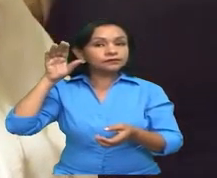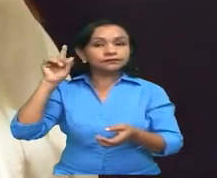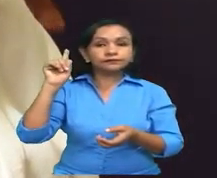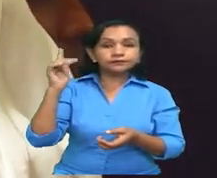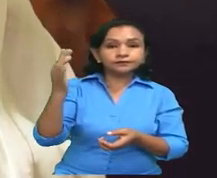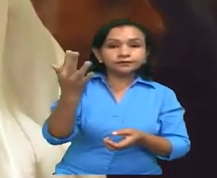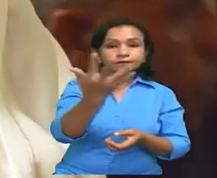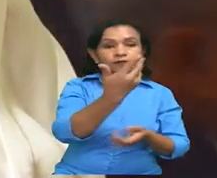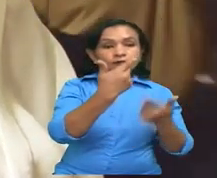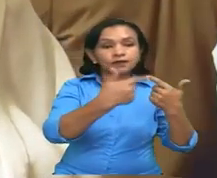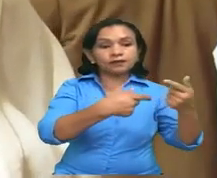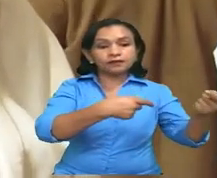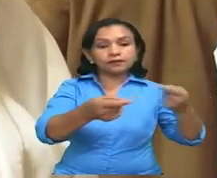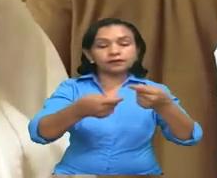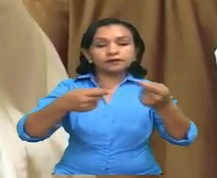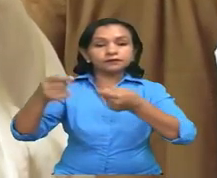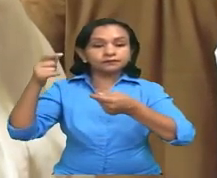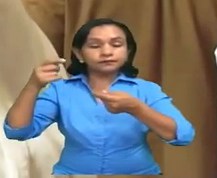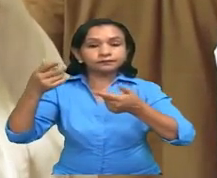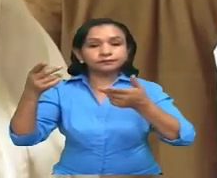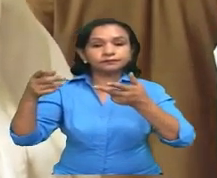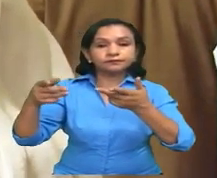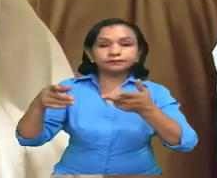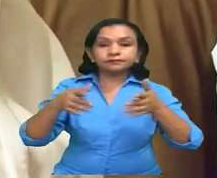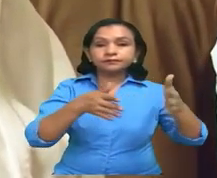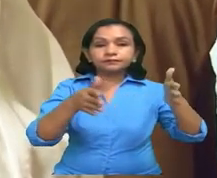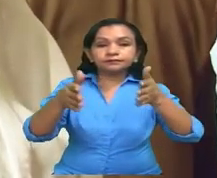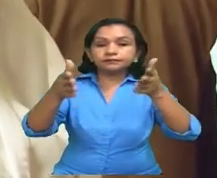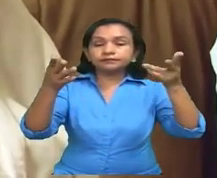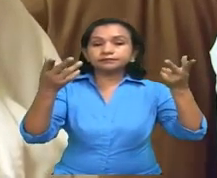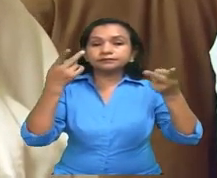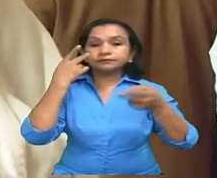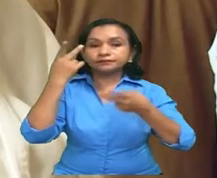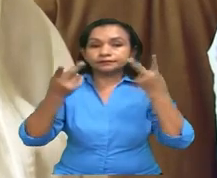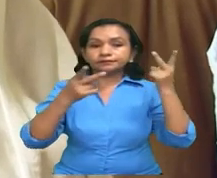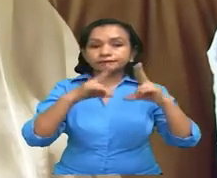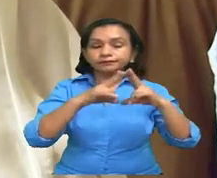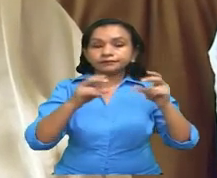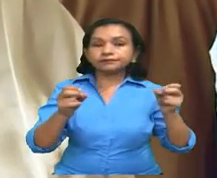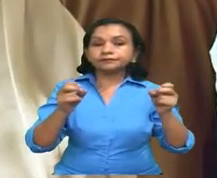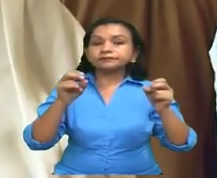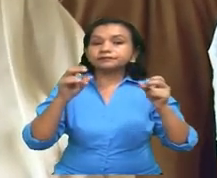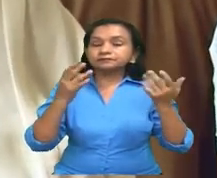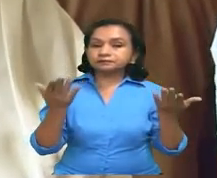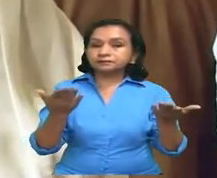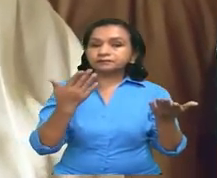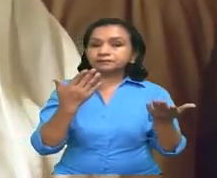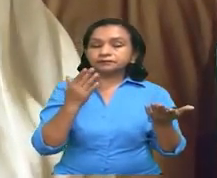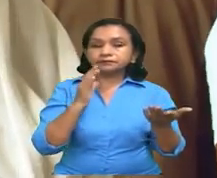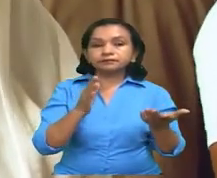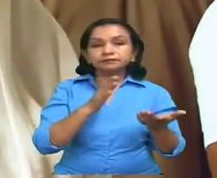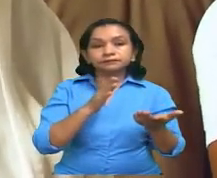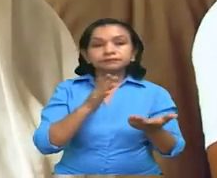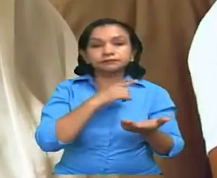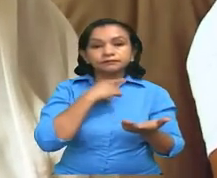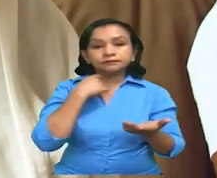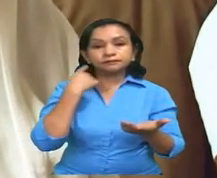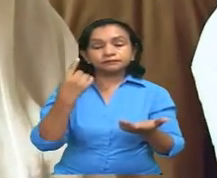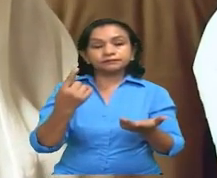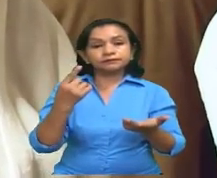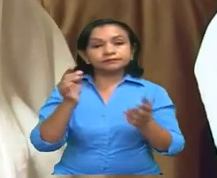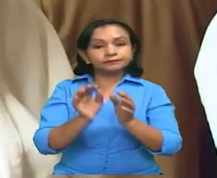nicaragüense, del comandante Daniel y la compañera Rosario, pero felicito a este esfuerzo extraordinario